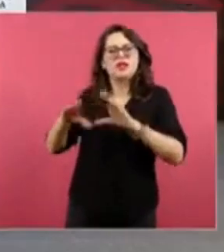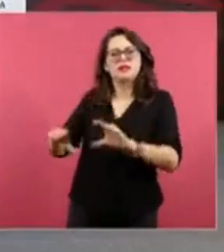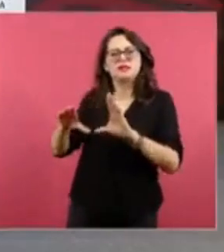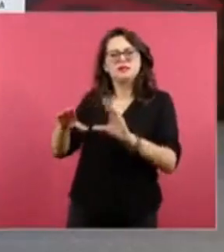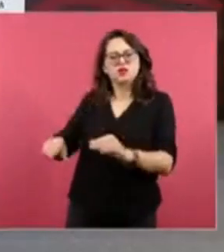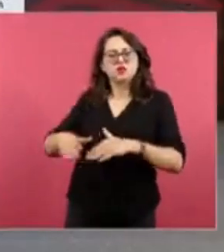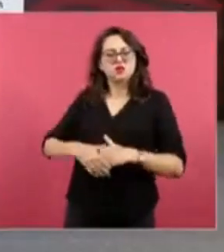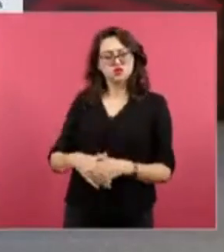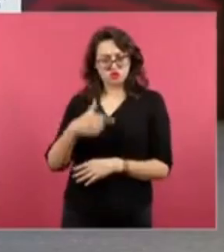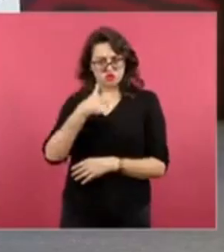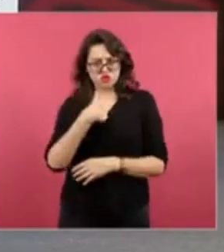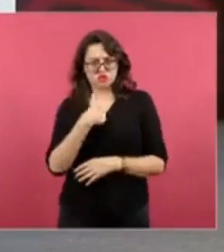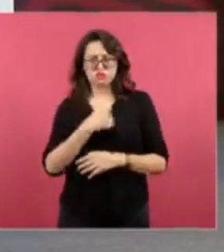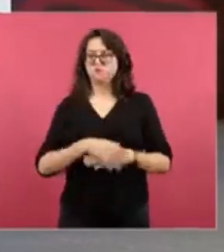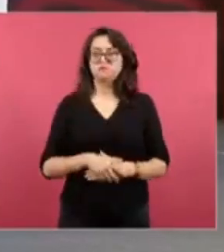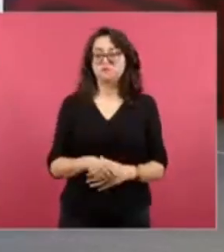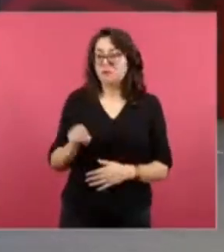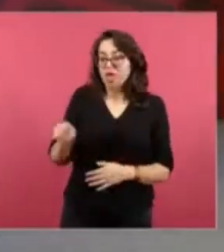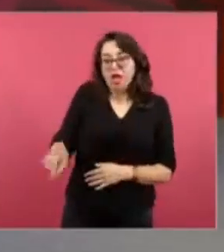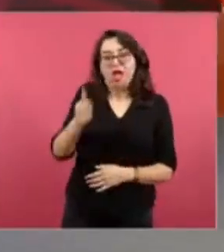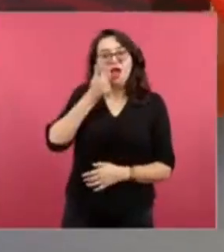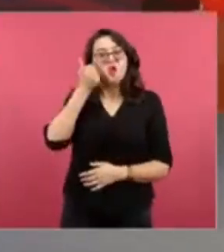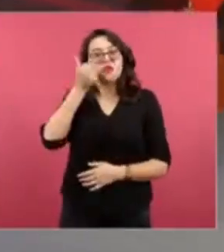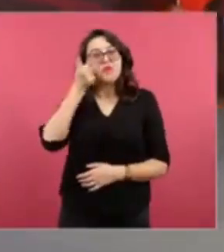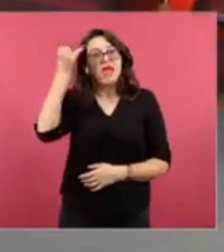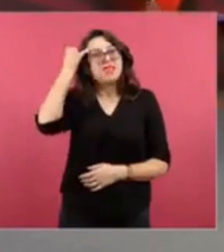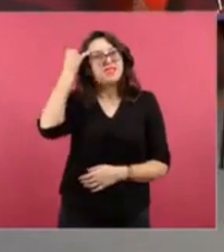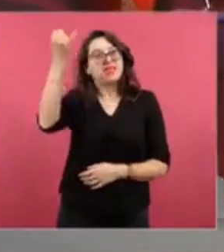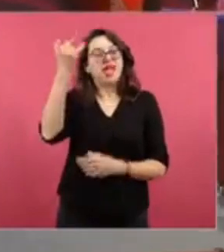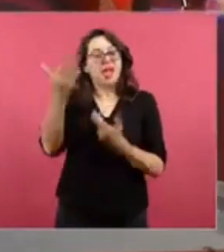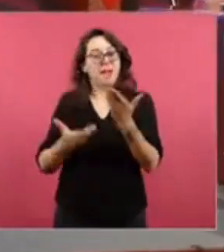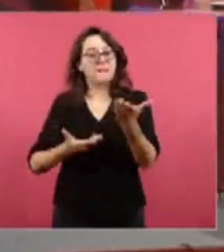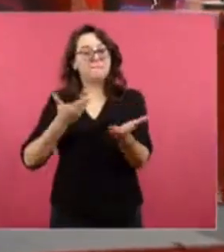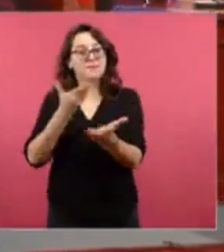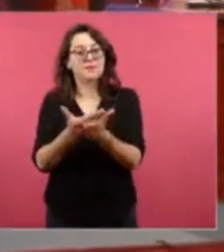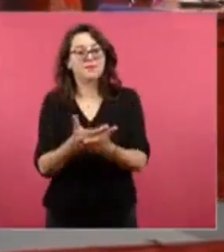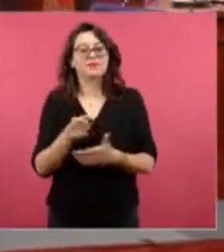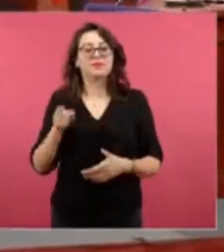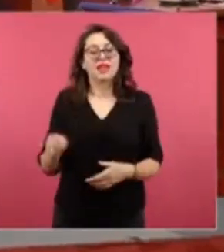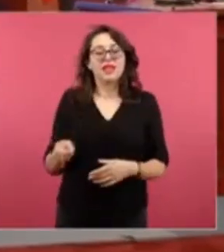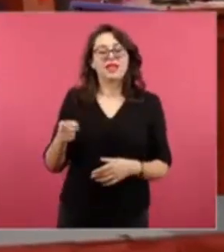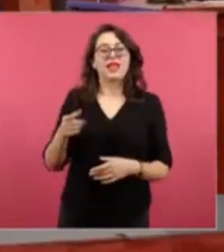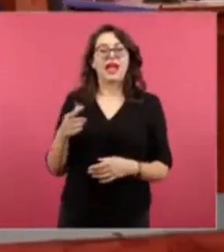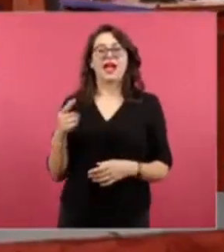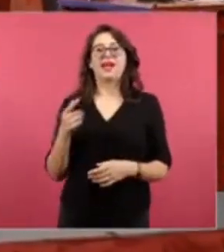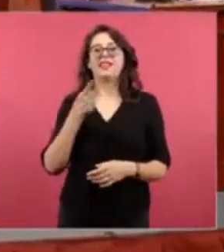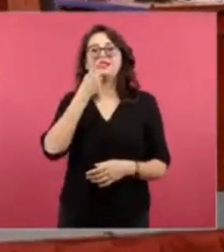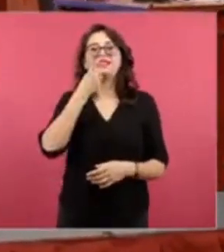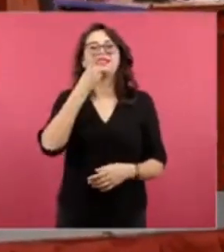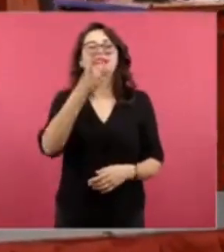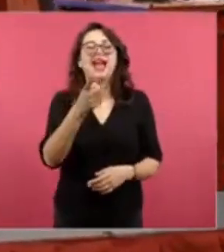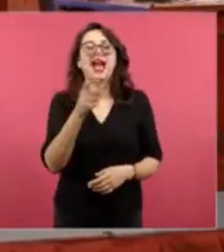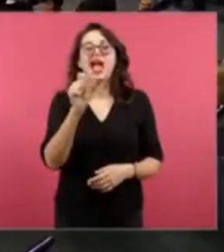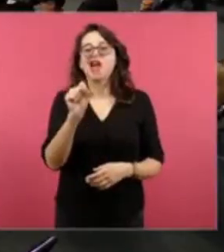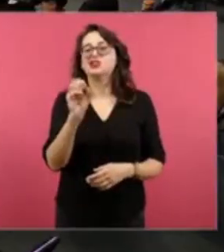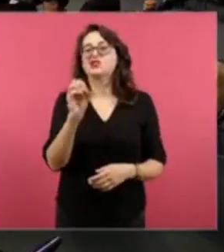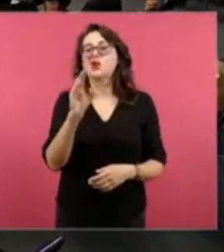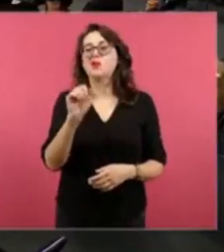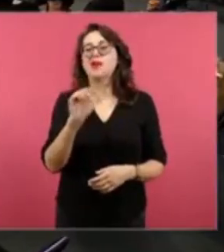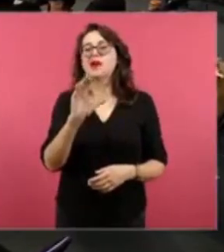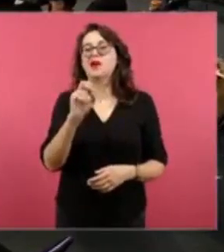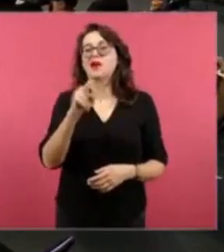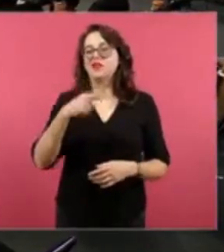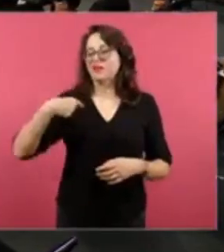mi alumna. Mi alumna Larisa, que decía, el sobacón, ja, ja, ja, ja, ja, ja.